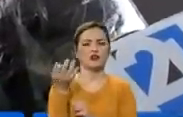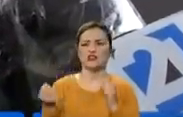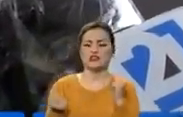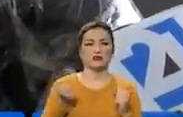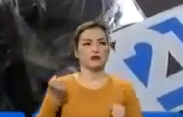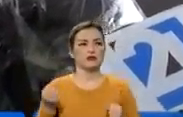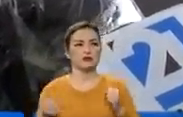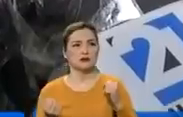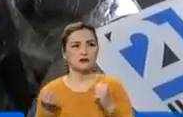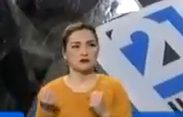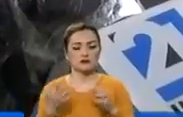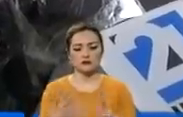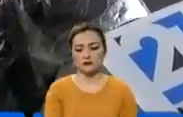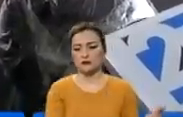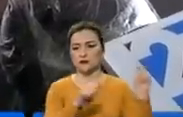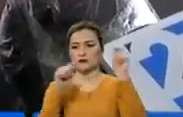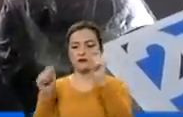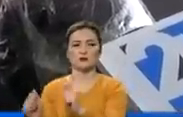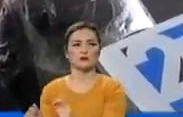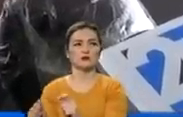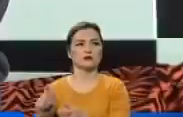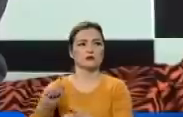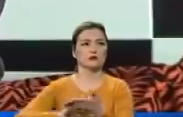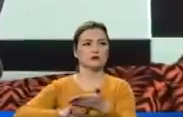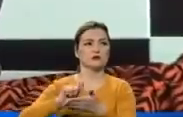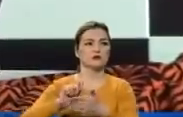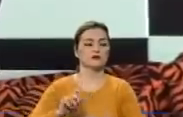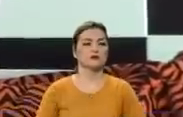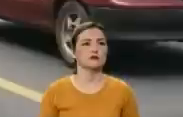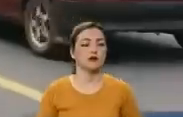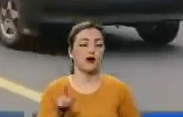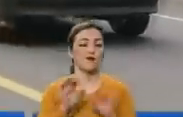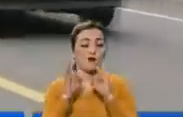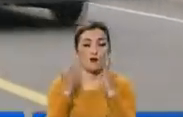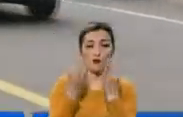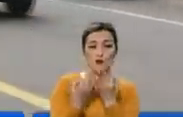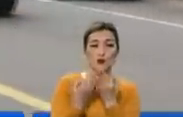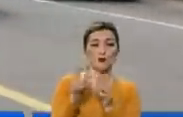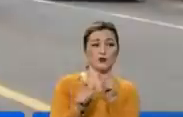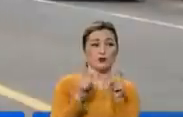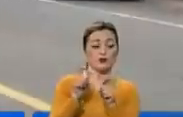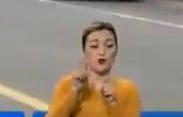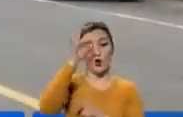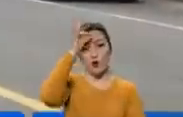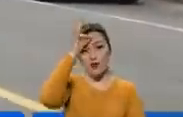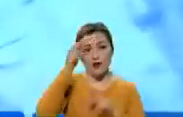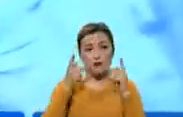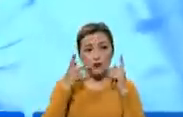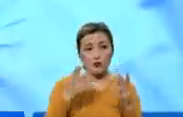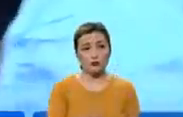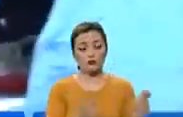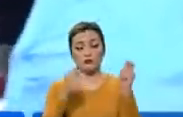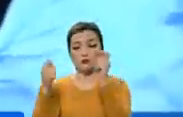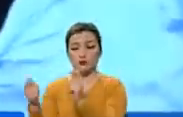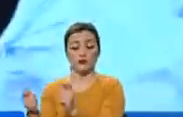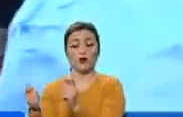desesperados porque ya tenían que ser trasladados, yo accedí y firmé. Los familiares decidieron trasladar a los pacientes al hospital público, pero